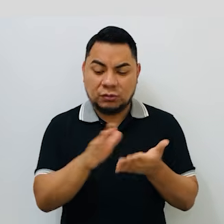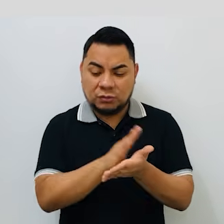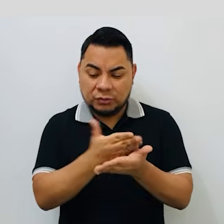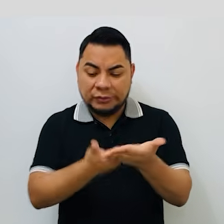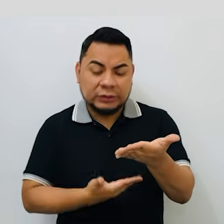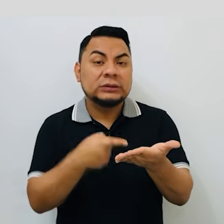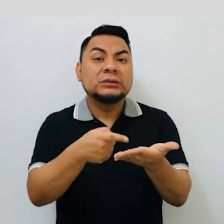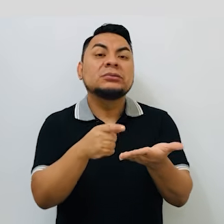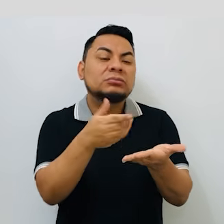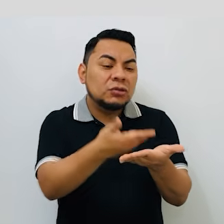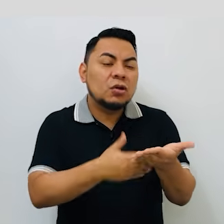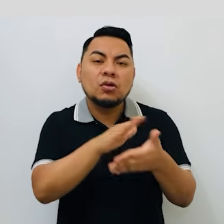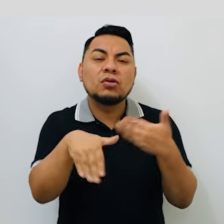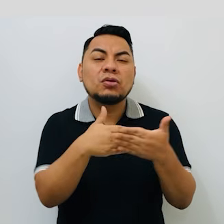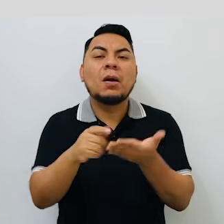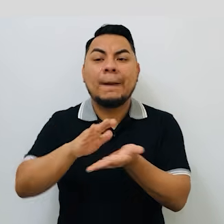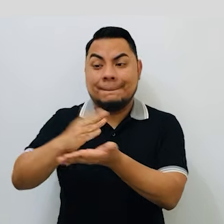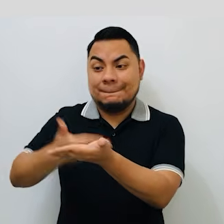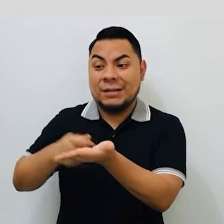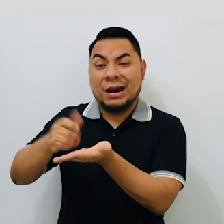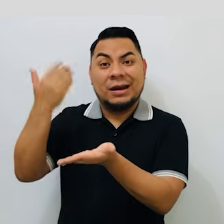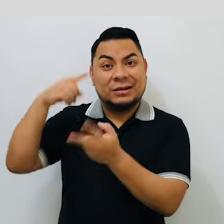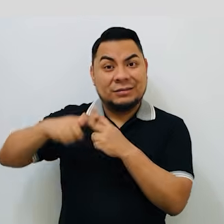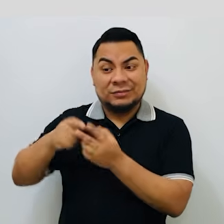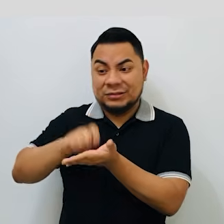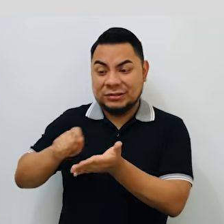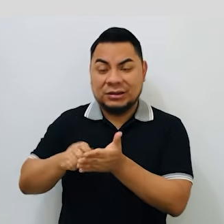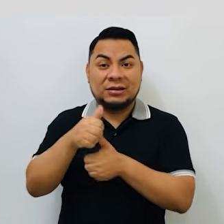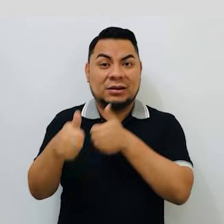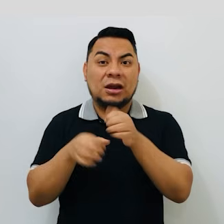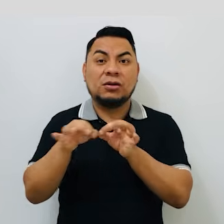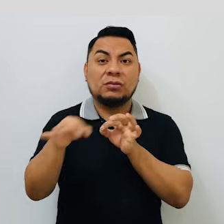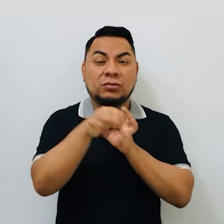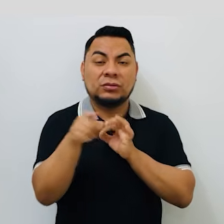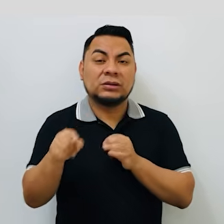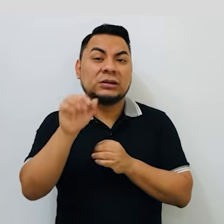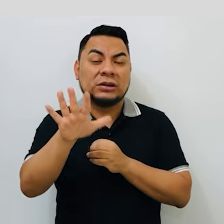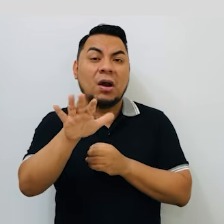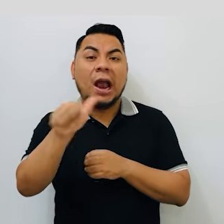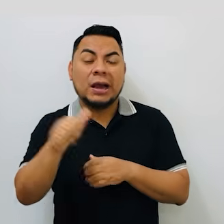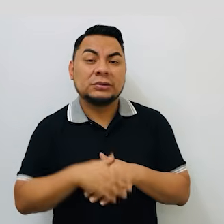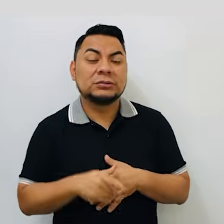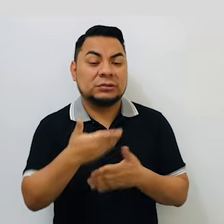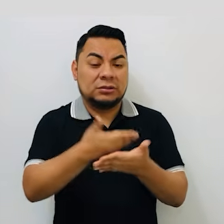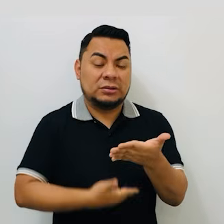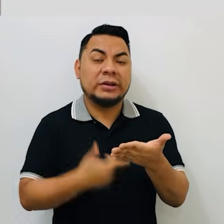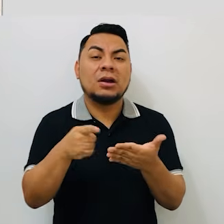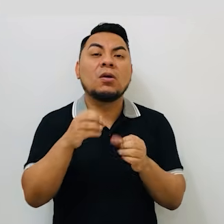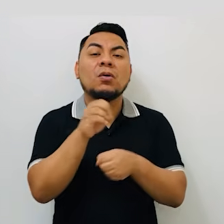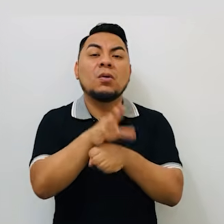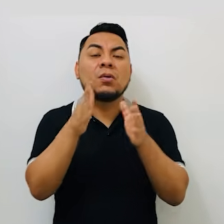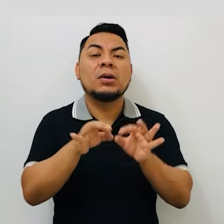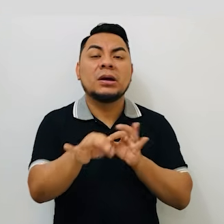desglosa de los documentos electorales las hojas borrador del gobernador y vicegobernador regional 5A y la hoja